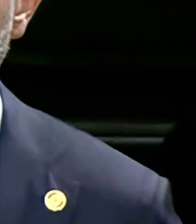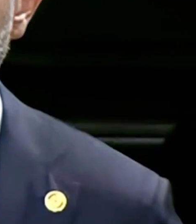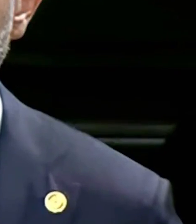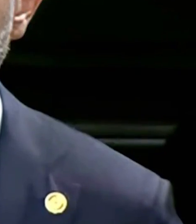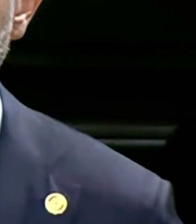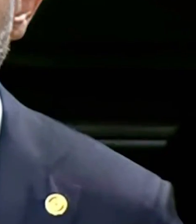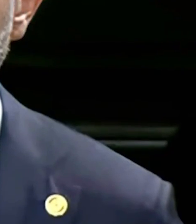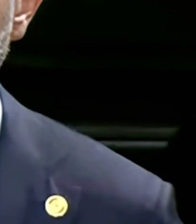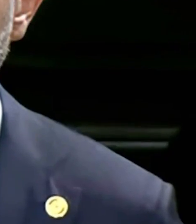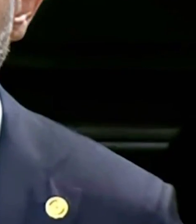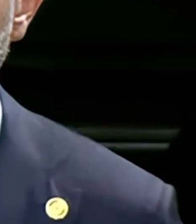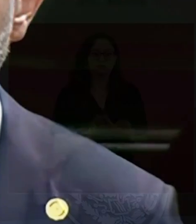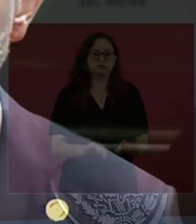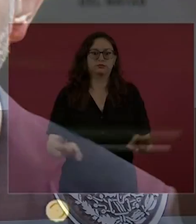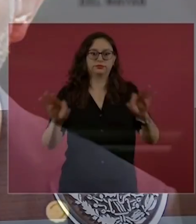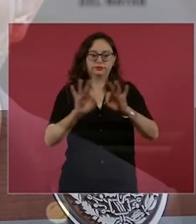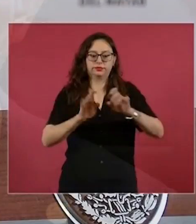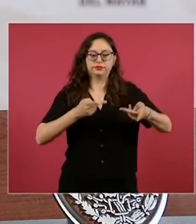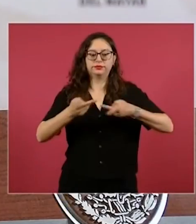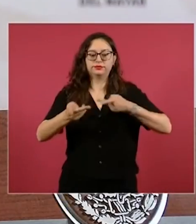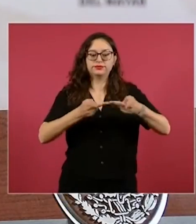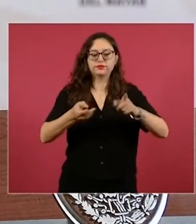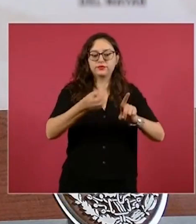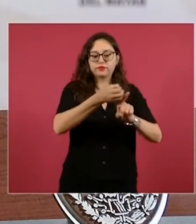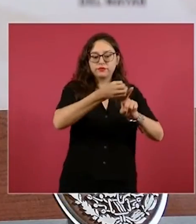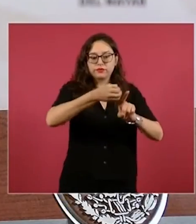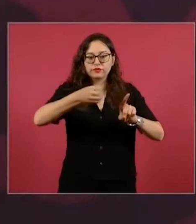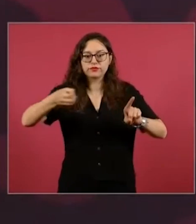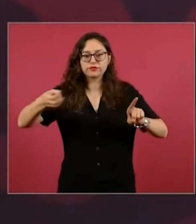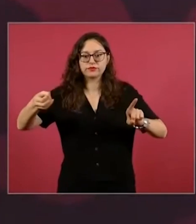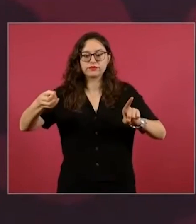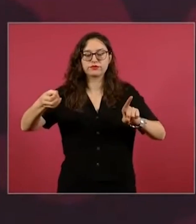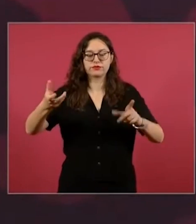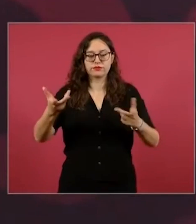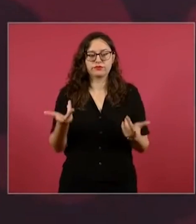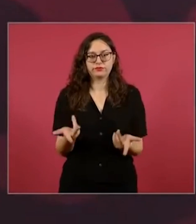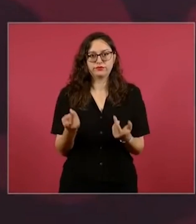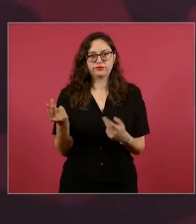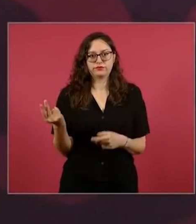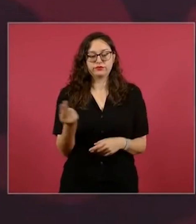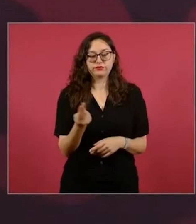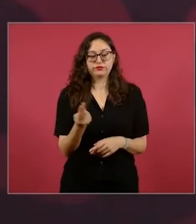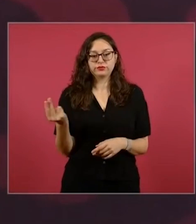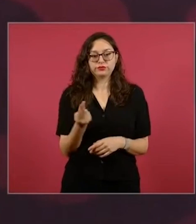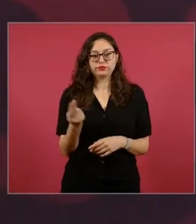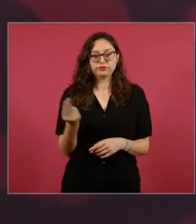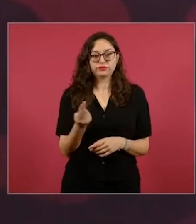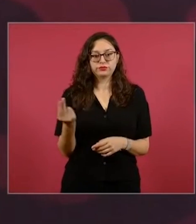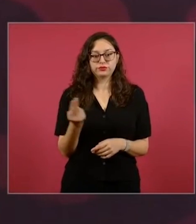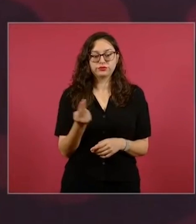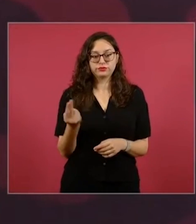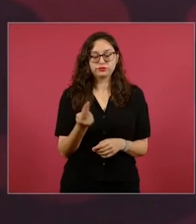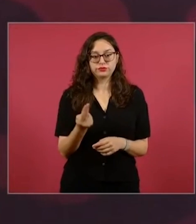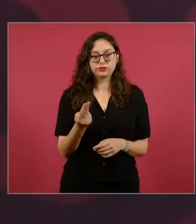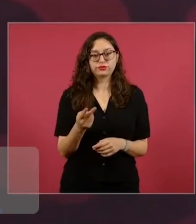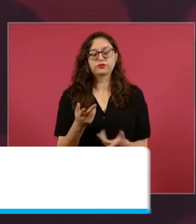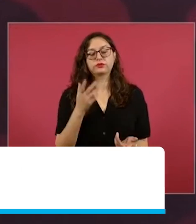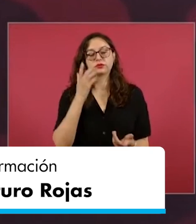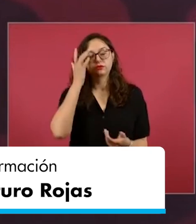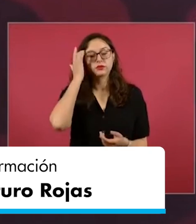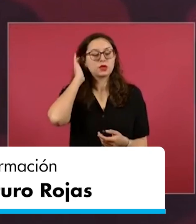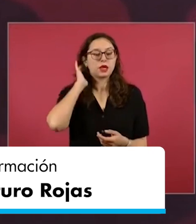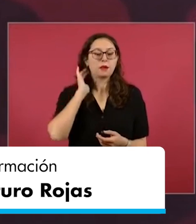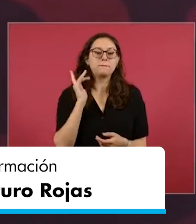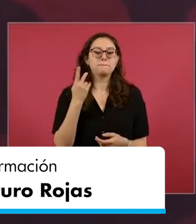informada por otro lado expresó que aunque la oposición tiene el derecho de movilizarse y de expresar su descontento la decisión tomada por el